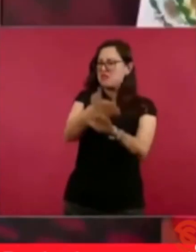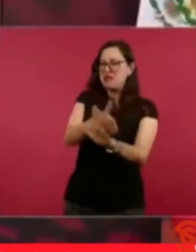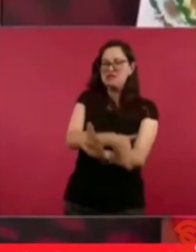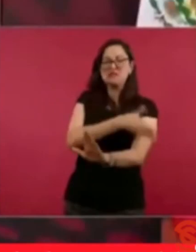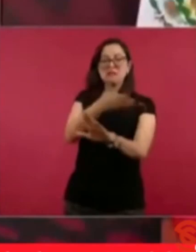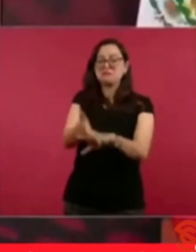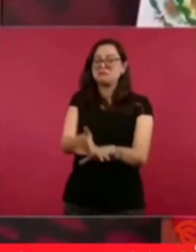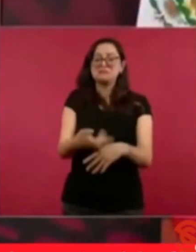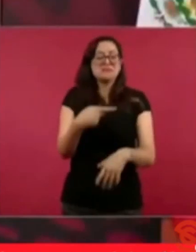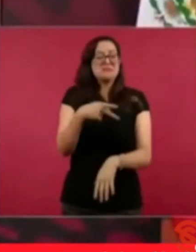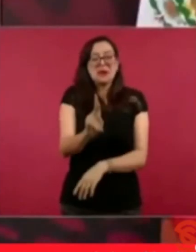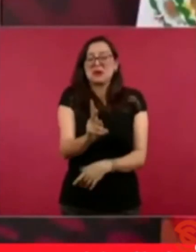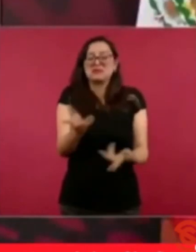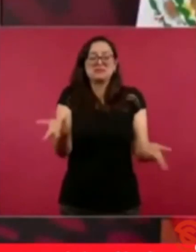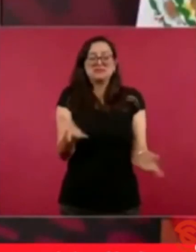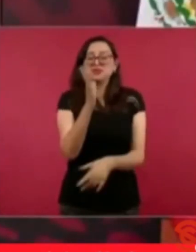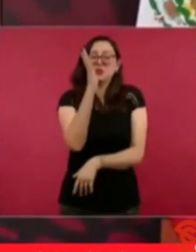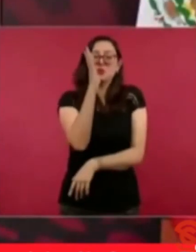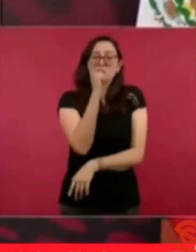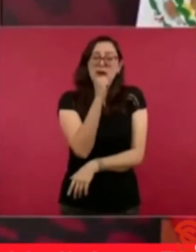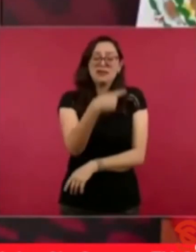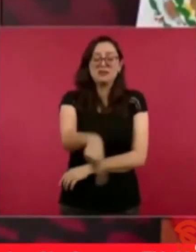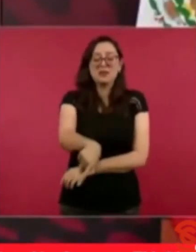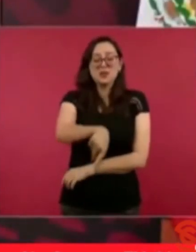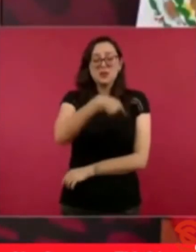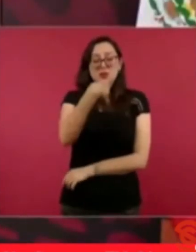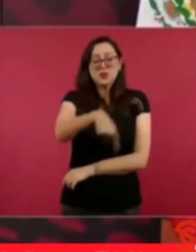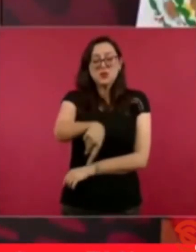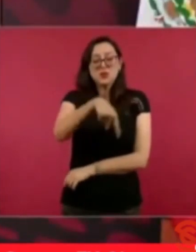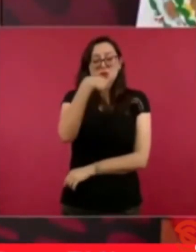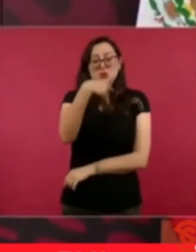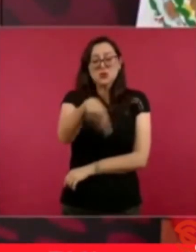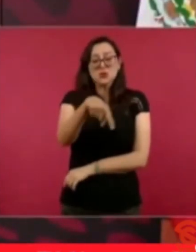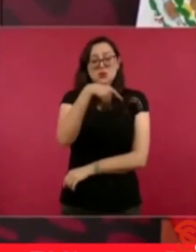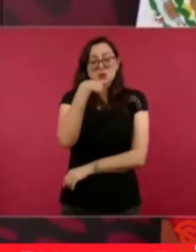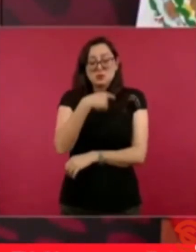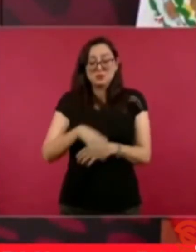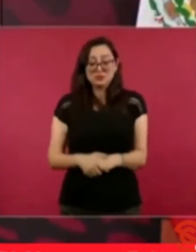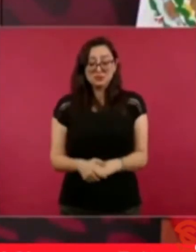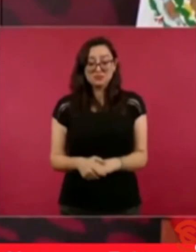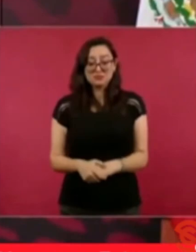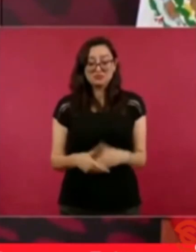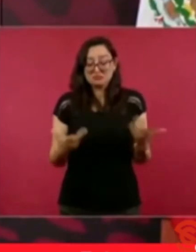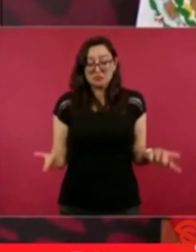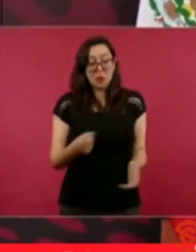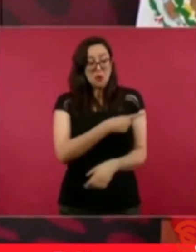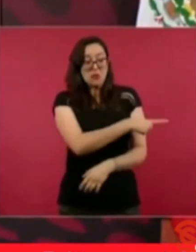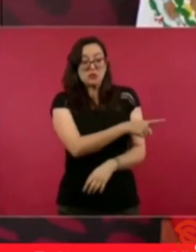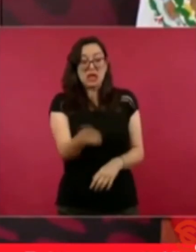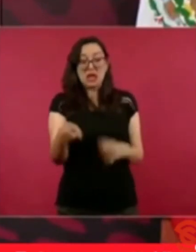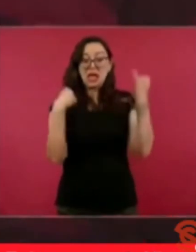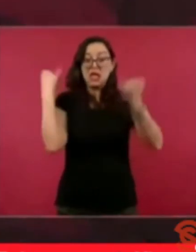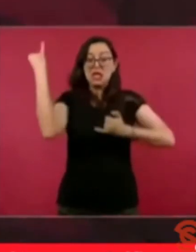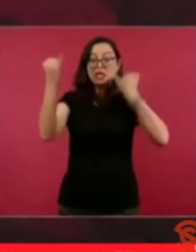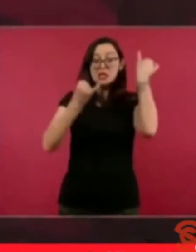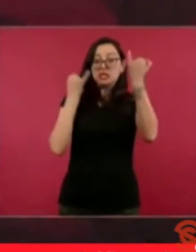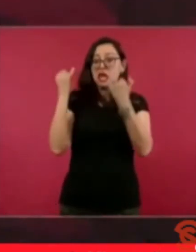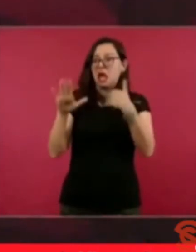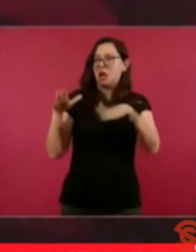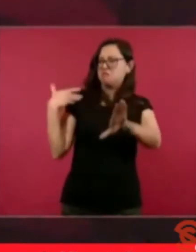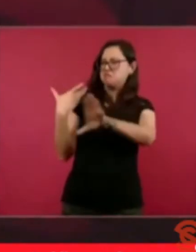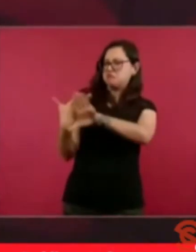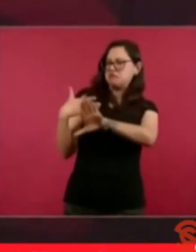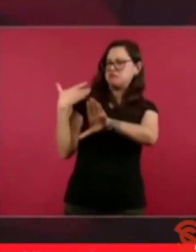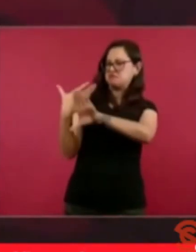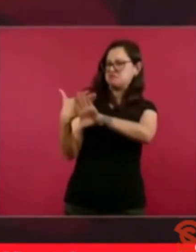¿Y por qué no han podido? A pesar del Proceso y de Televisa y de Azteca y de